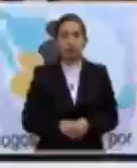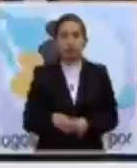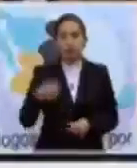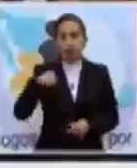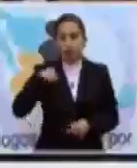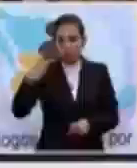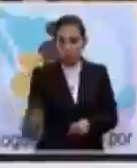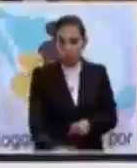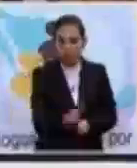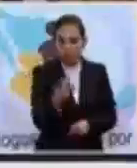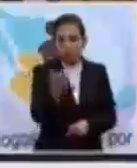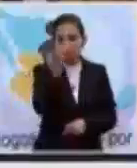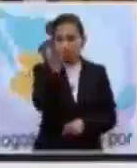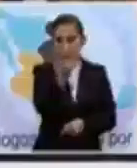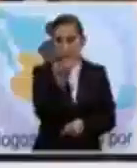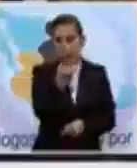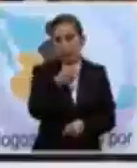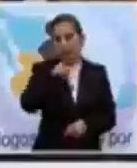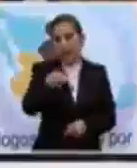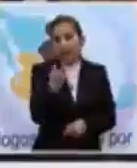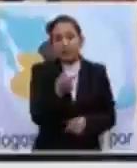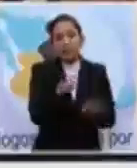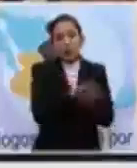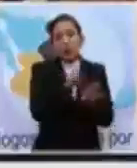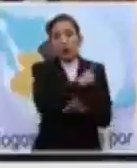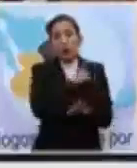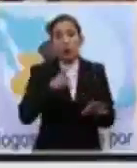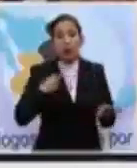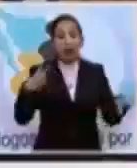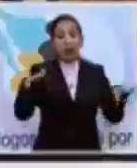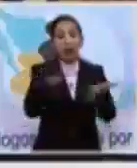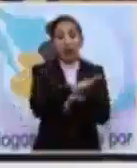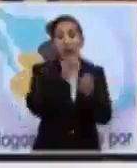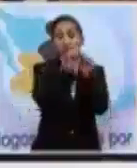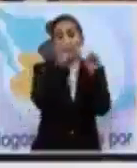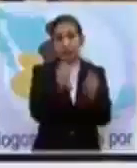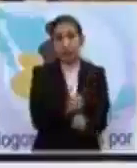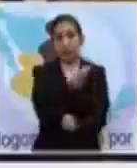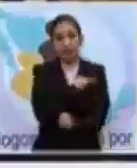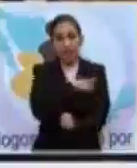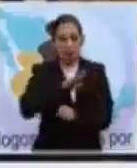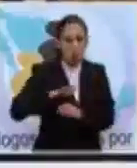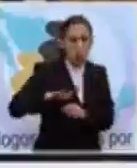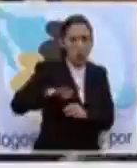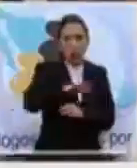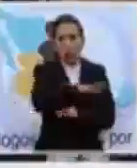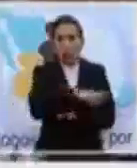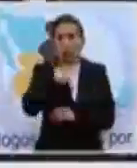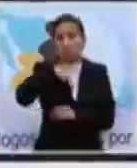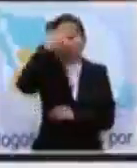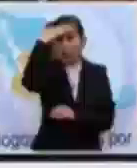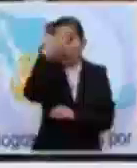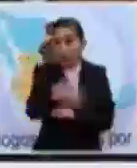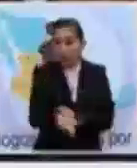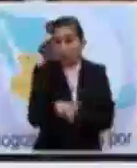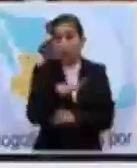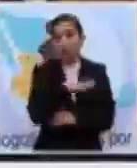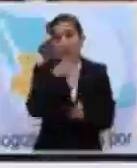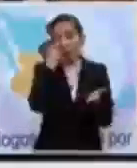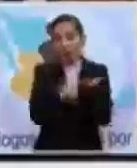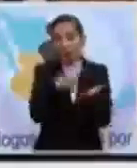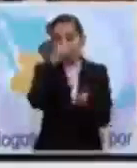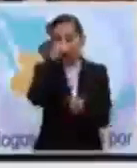Mi pregunta, por esto, es un hecho que debe existir un cambio en nuestro sistema de salud. Sabemos que dentro